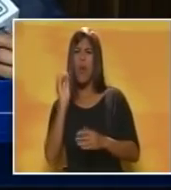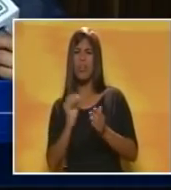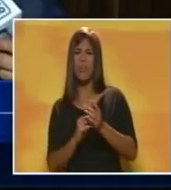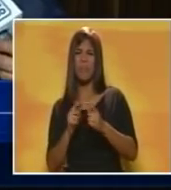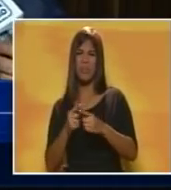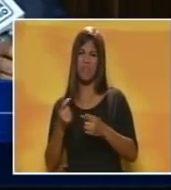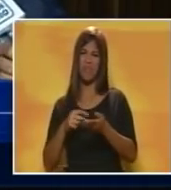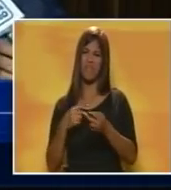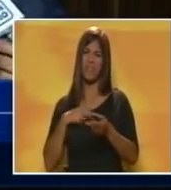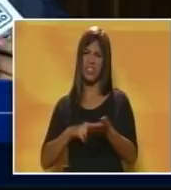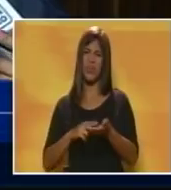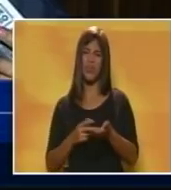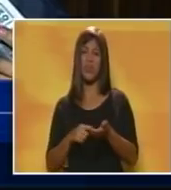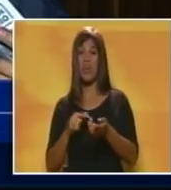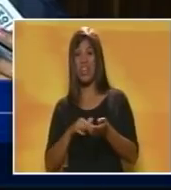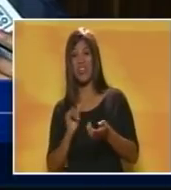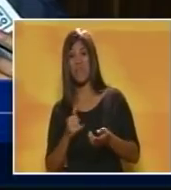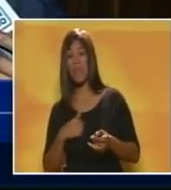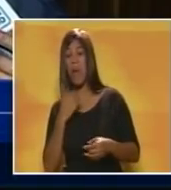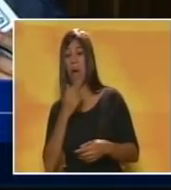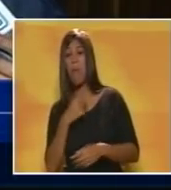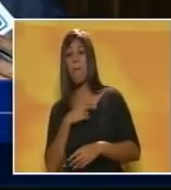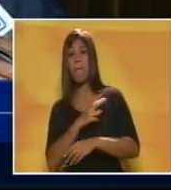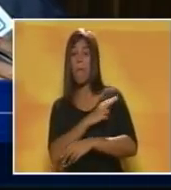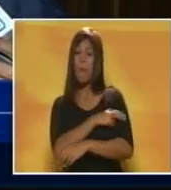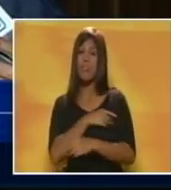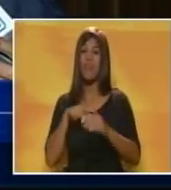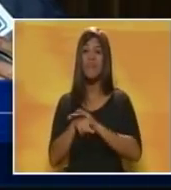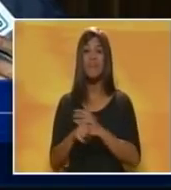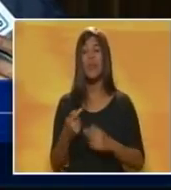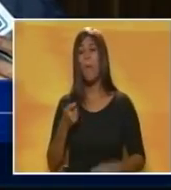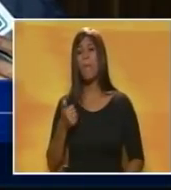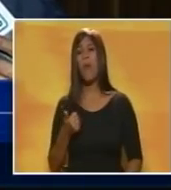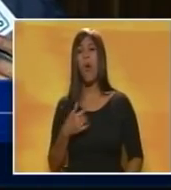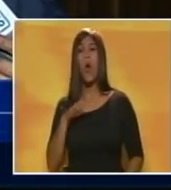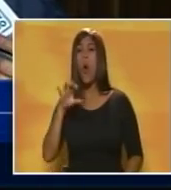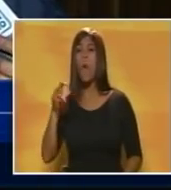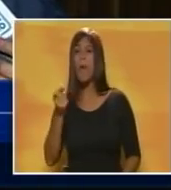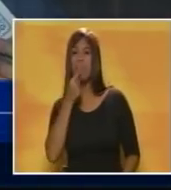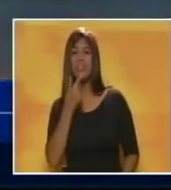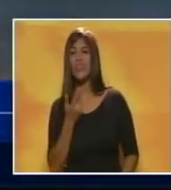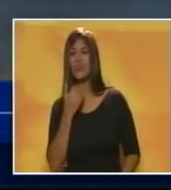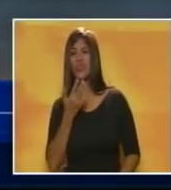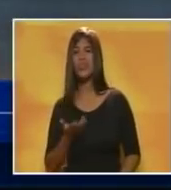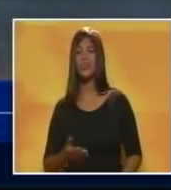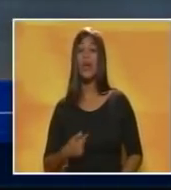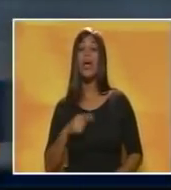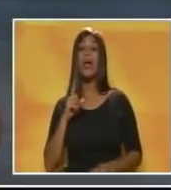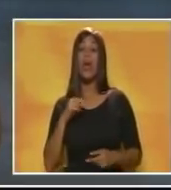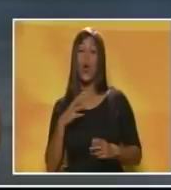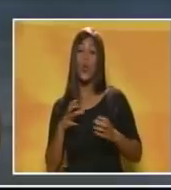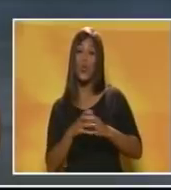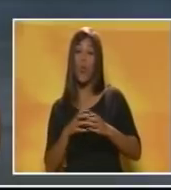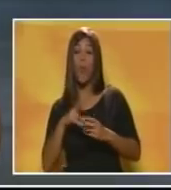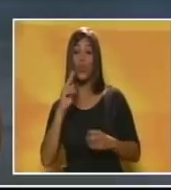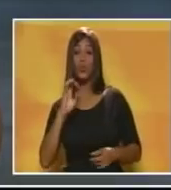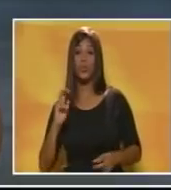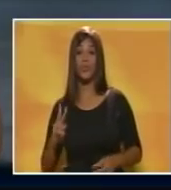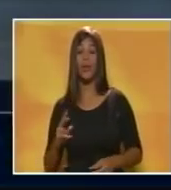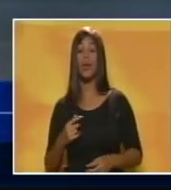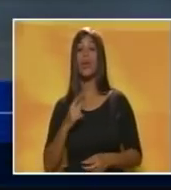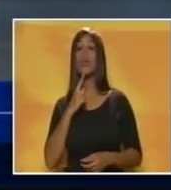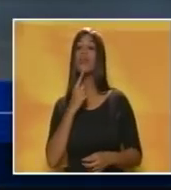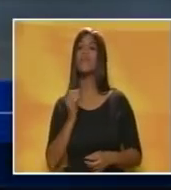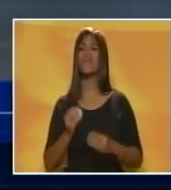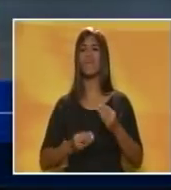bolívares, monto que es absolutamente insignificante y que no sirve ni siquiera para comprar los medicamentos. El gremio UCBista asegura que fijará